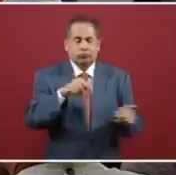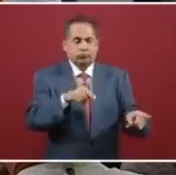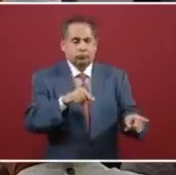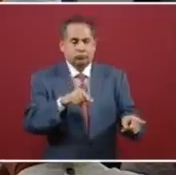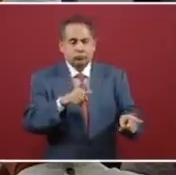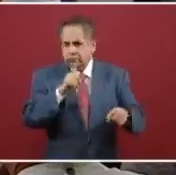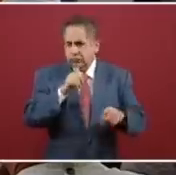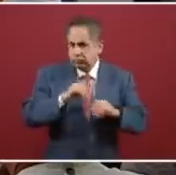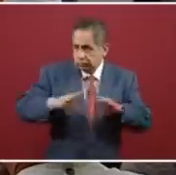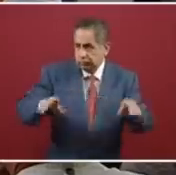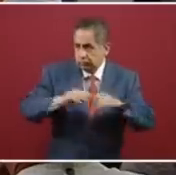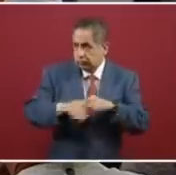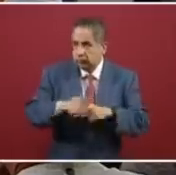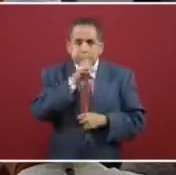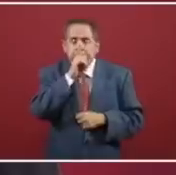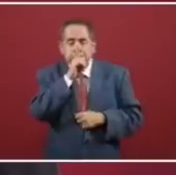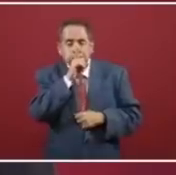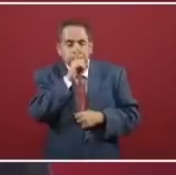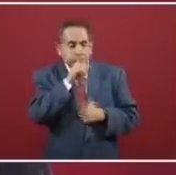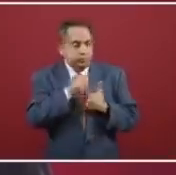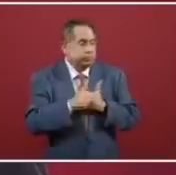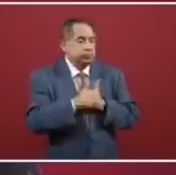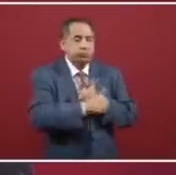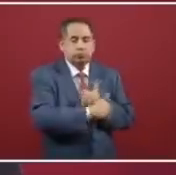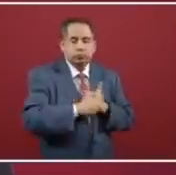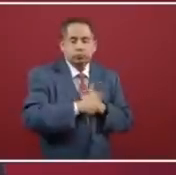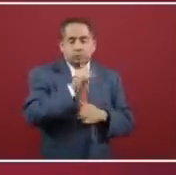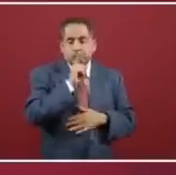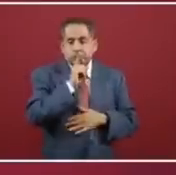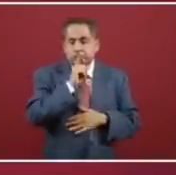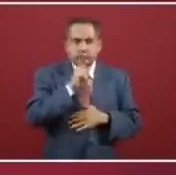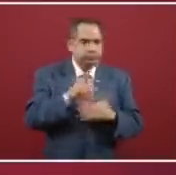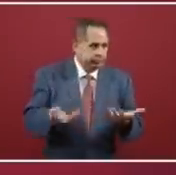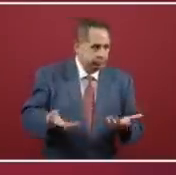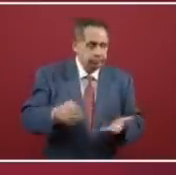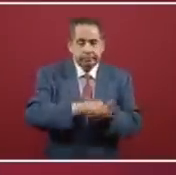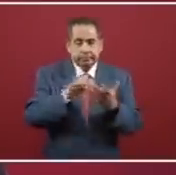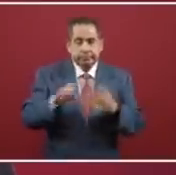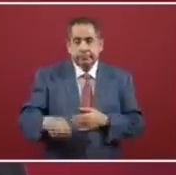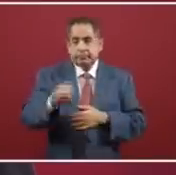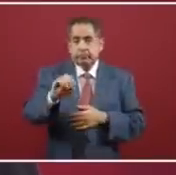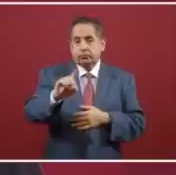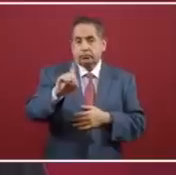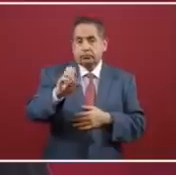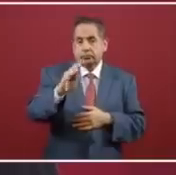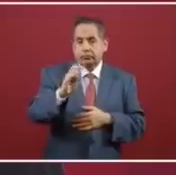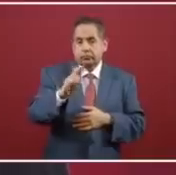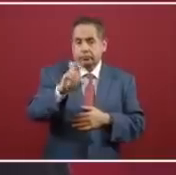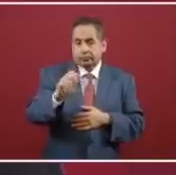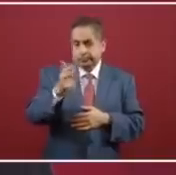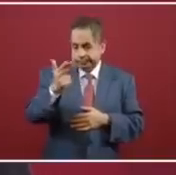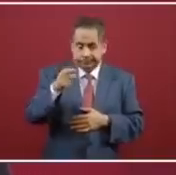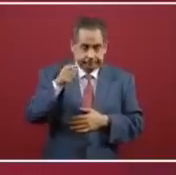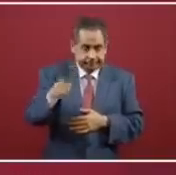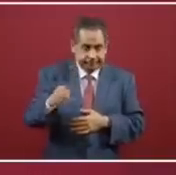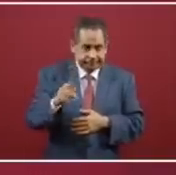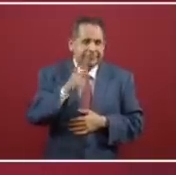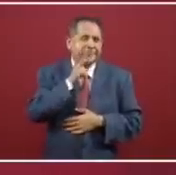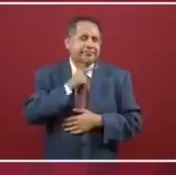no se habla pero el caso de odebrecht significó